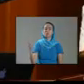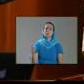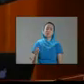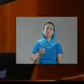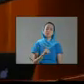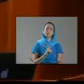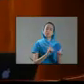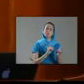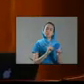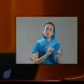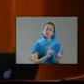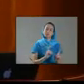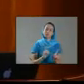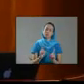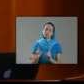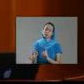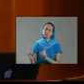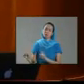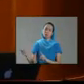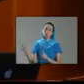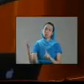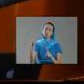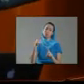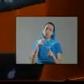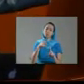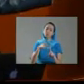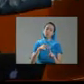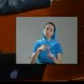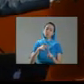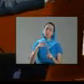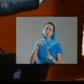Un corazón dispuesto para mí,